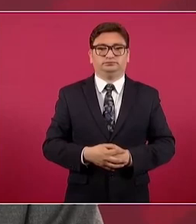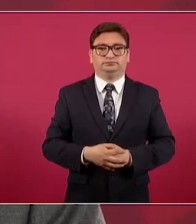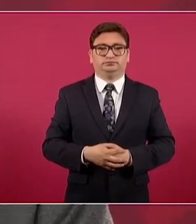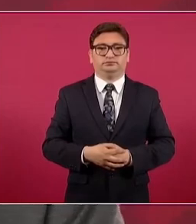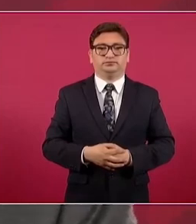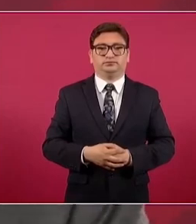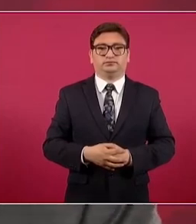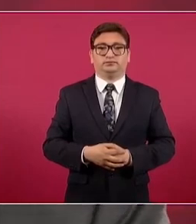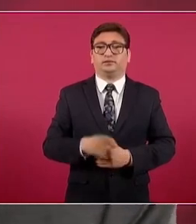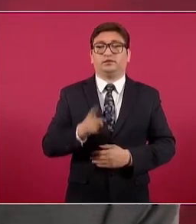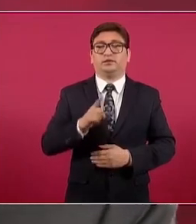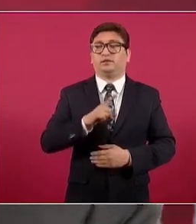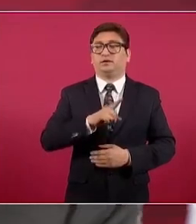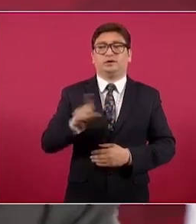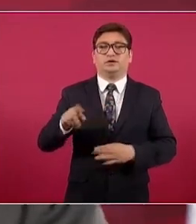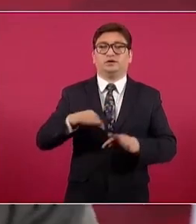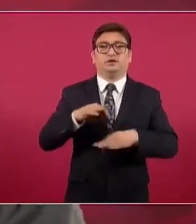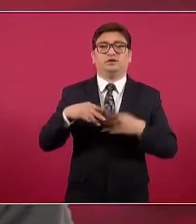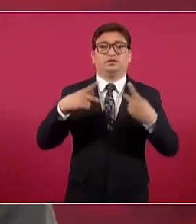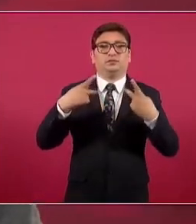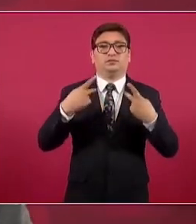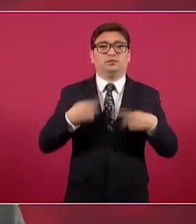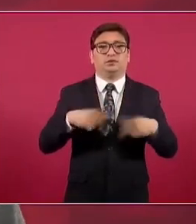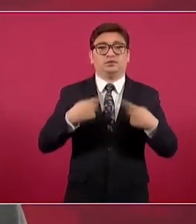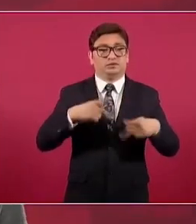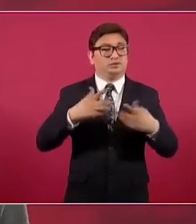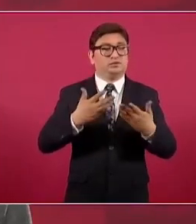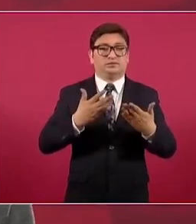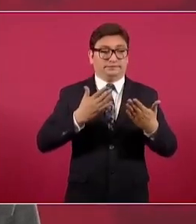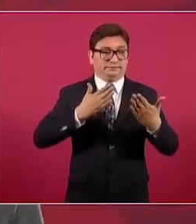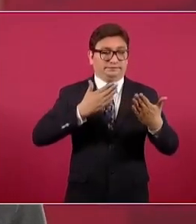tenían muy pocas posibilidades de estudiar.